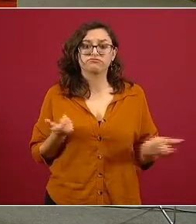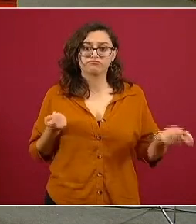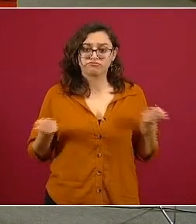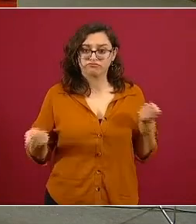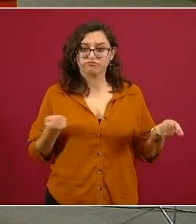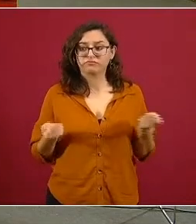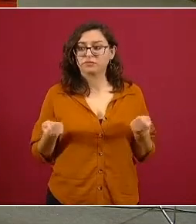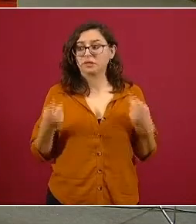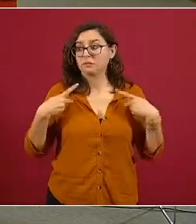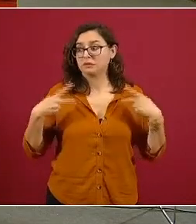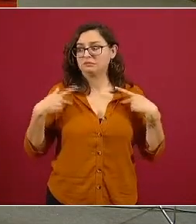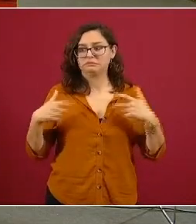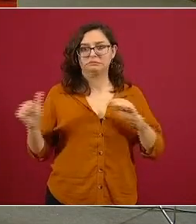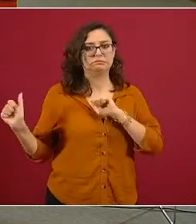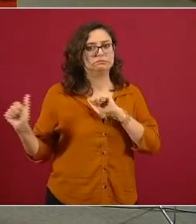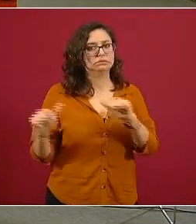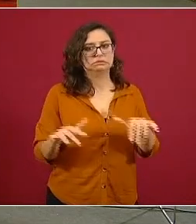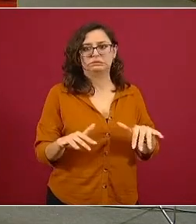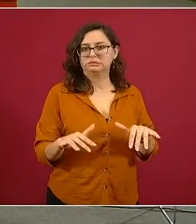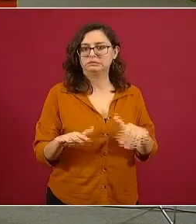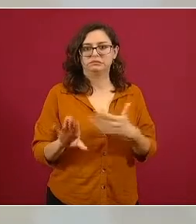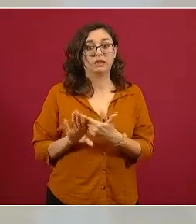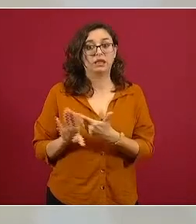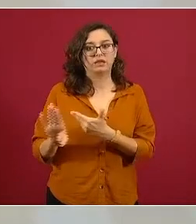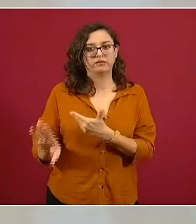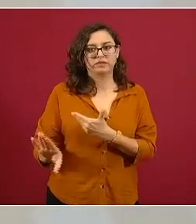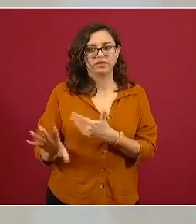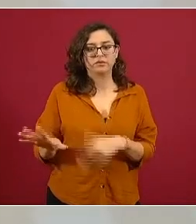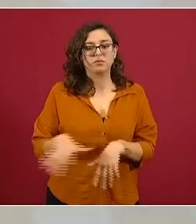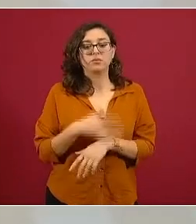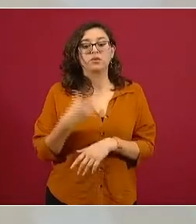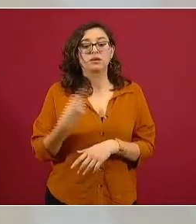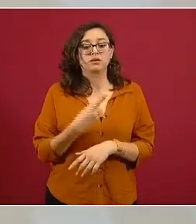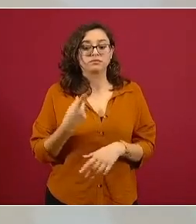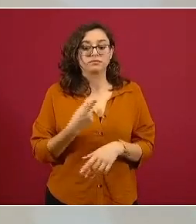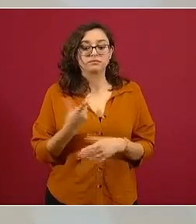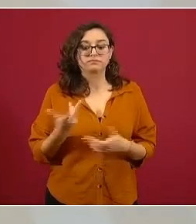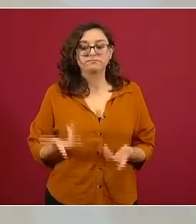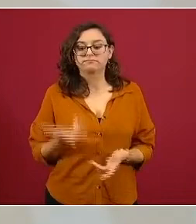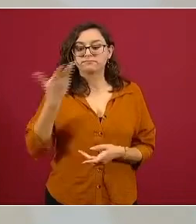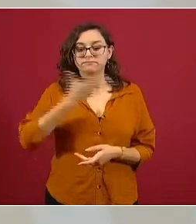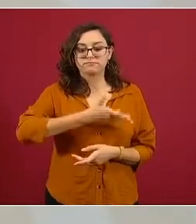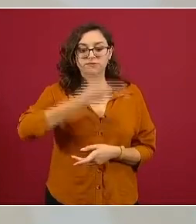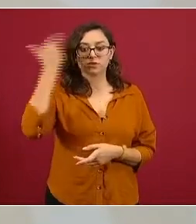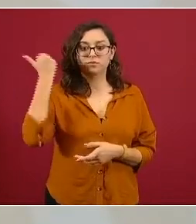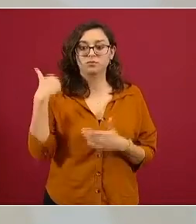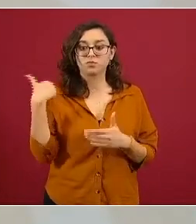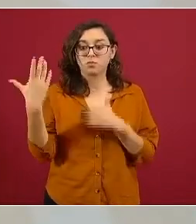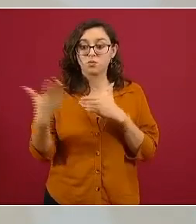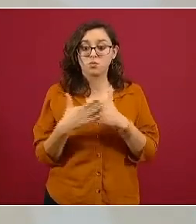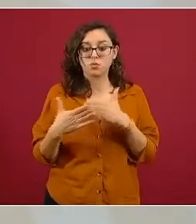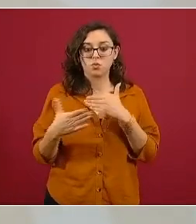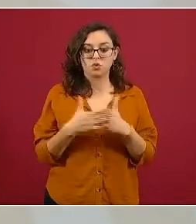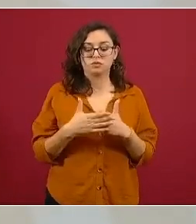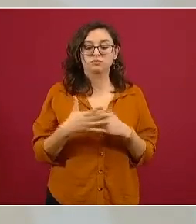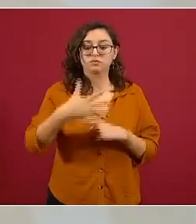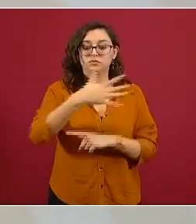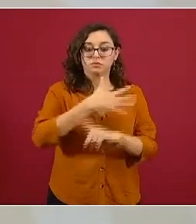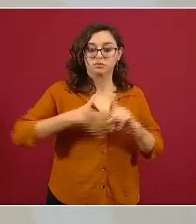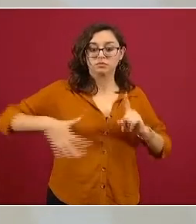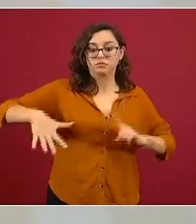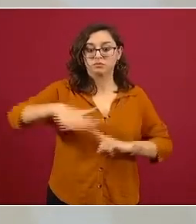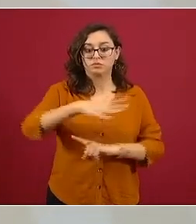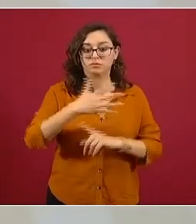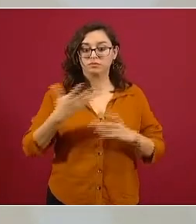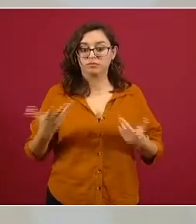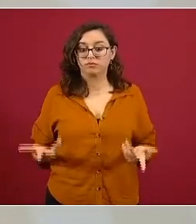moderar los aforos, porque además no sabemos cuáles van a ser las restricciones que van a estar prevaleciendo en el momento en que se abran.